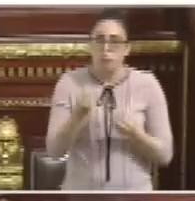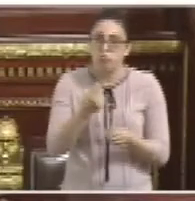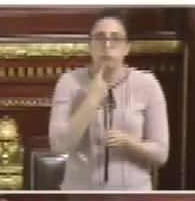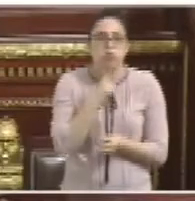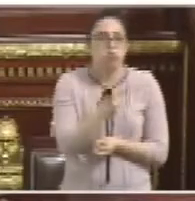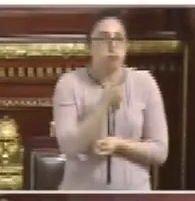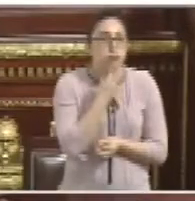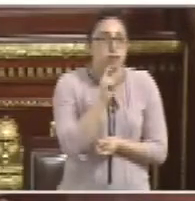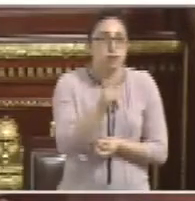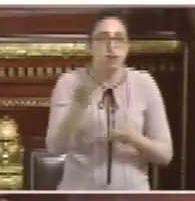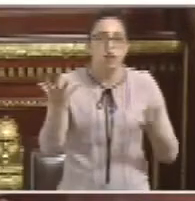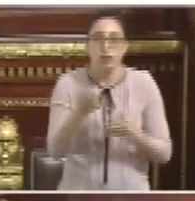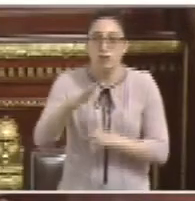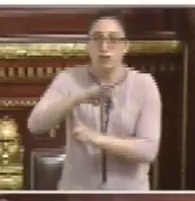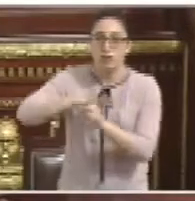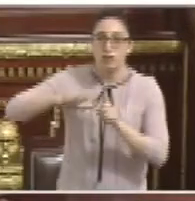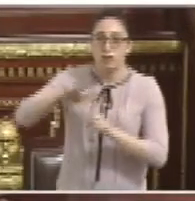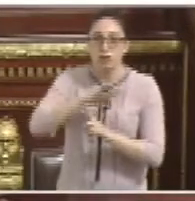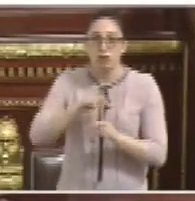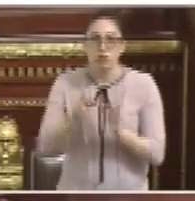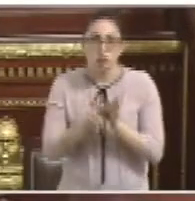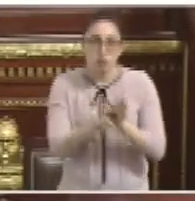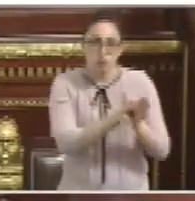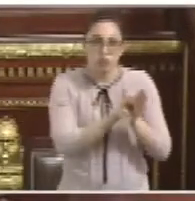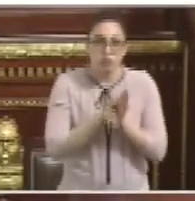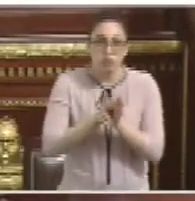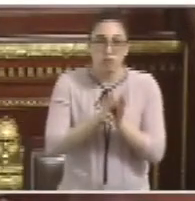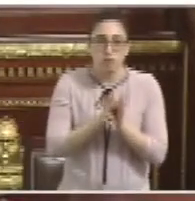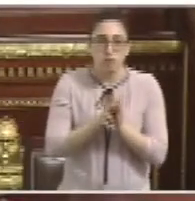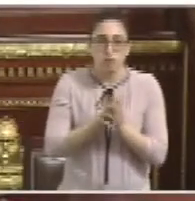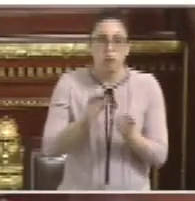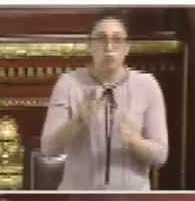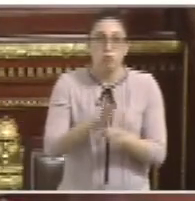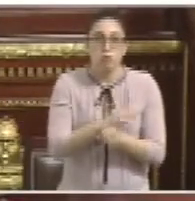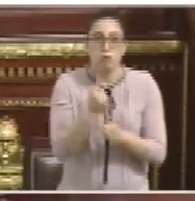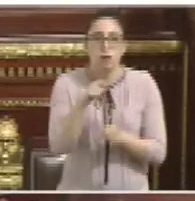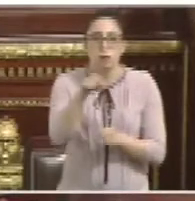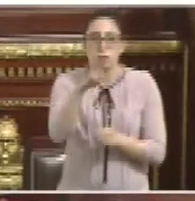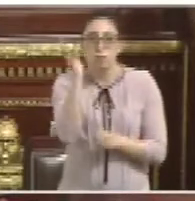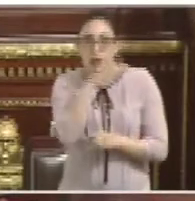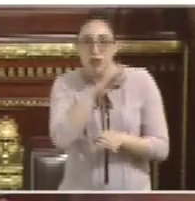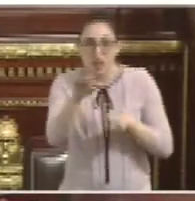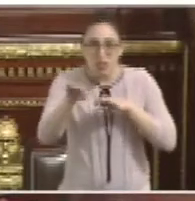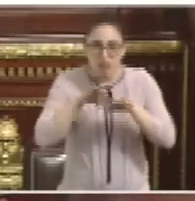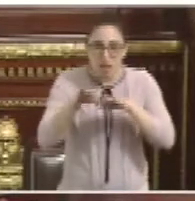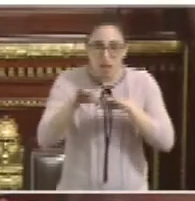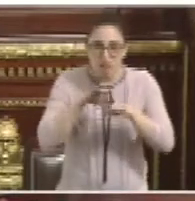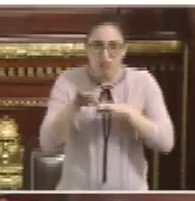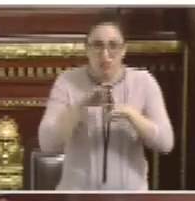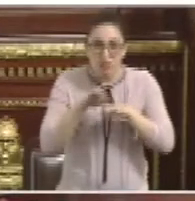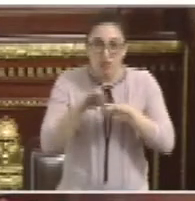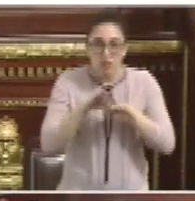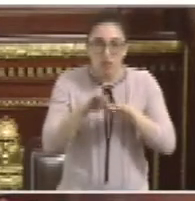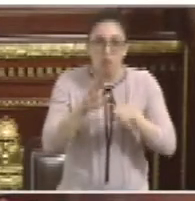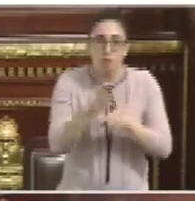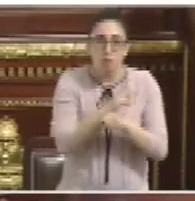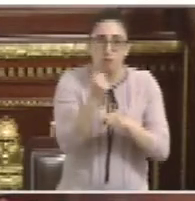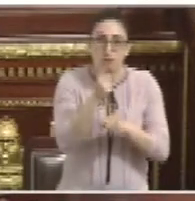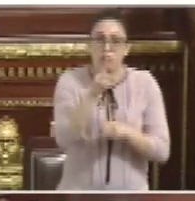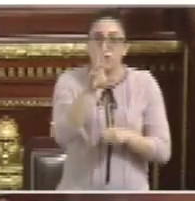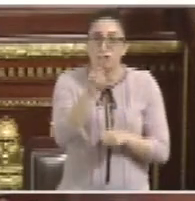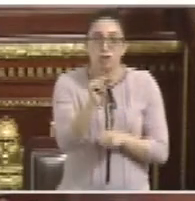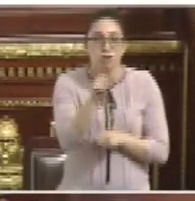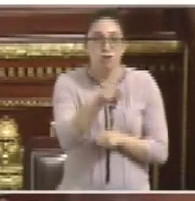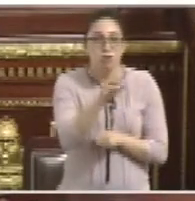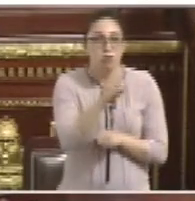por los vecinos de la colonia Viaducto Piedad en virtud de que su mal funcionamiento, debido a que no han sido una